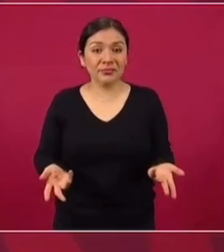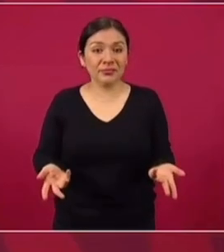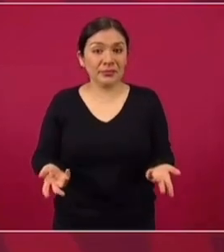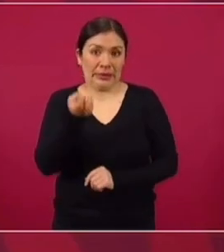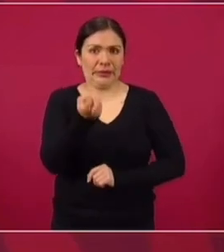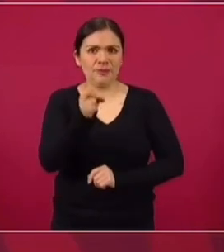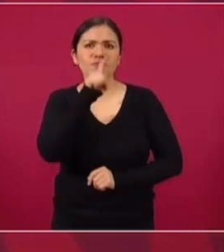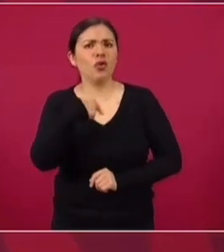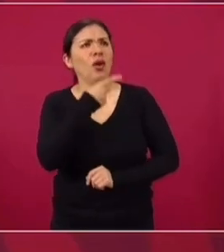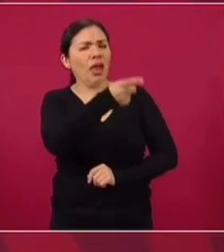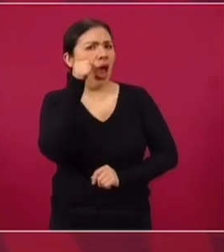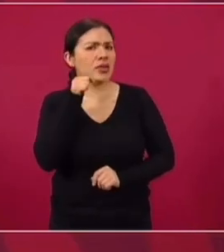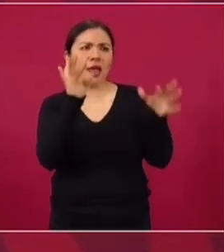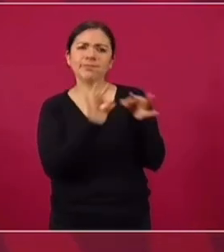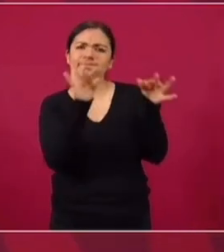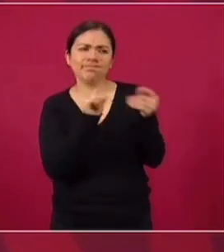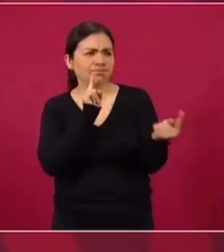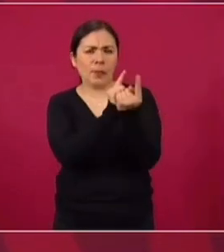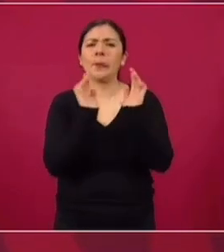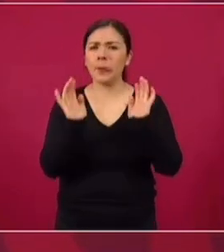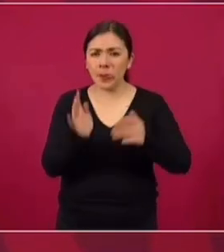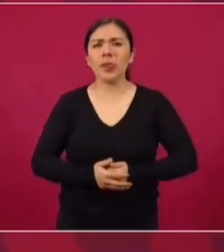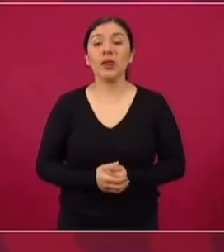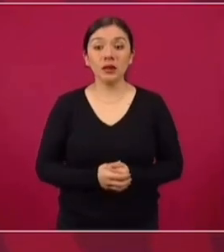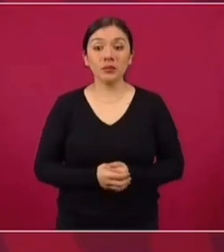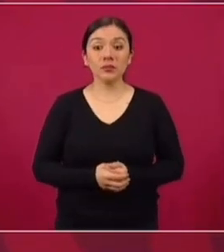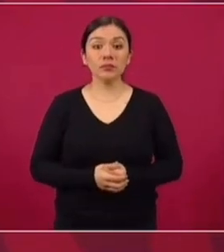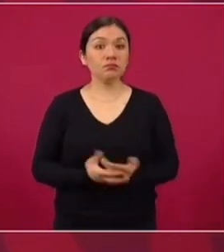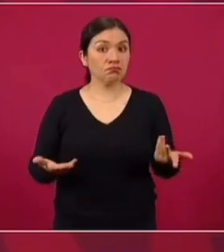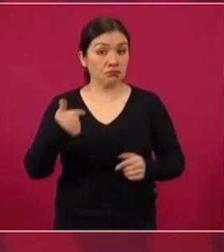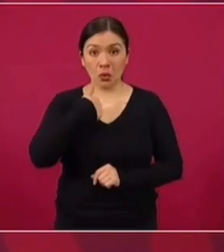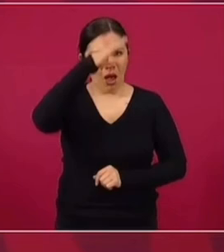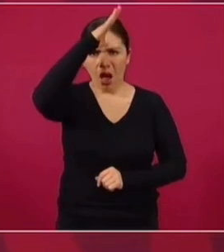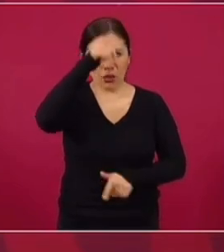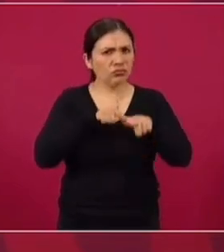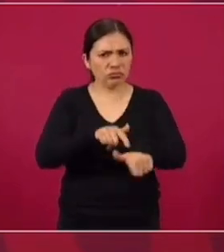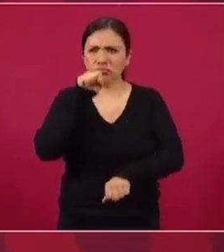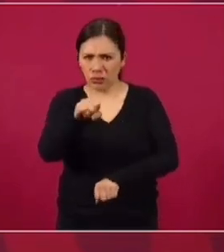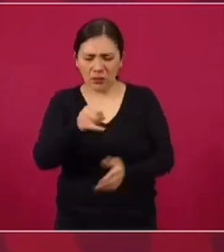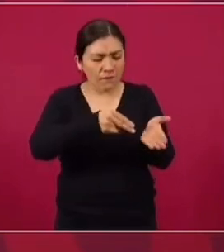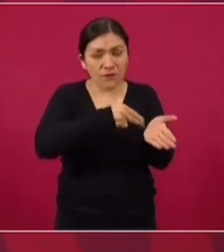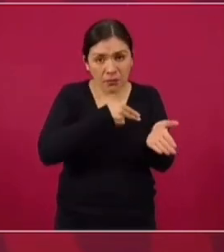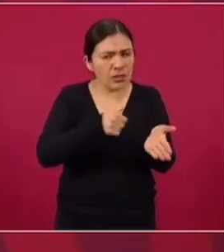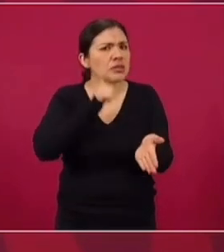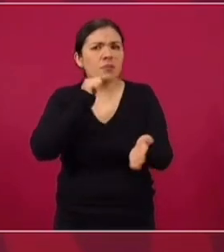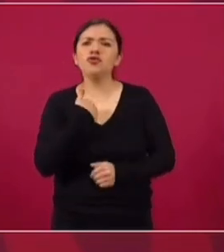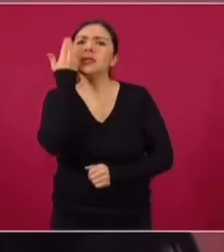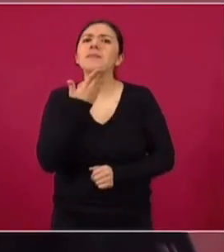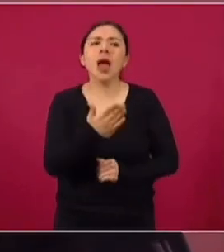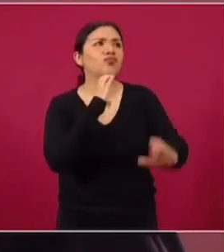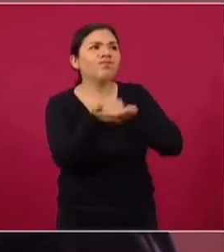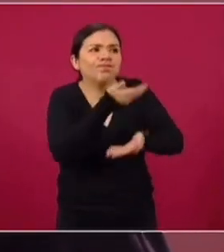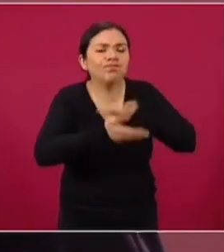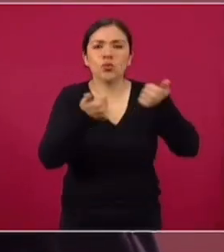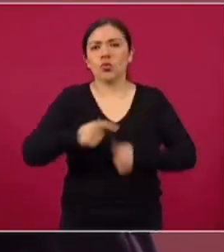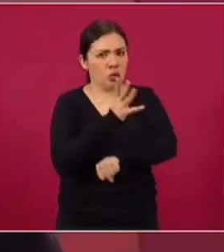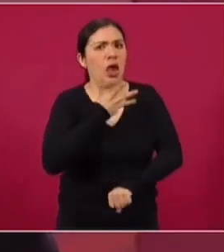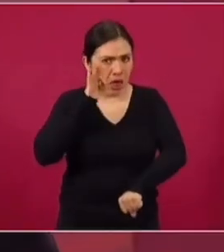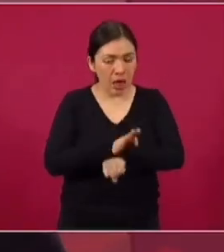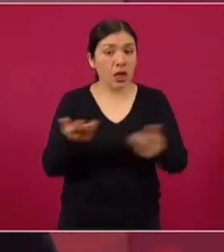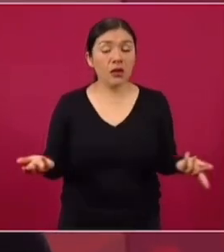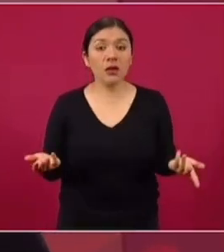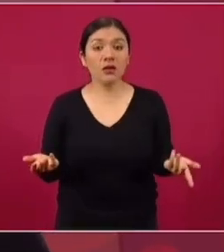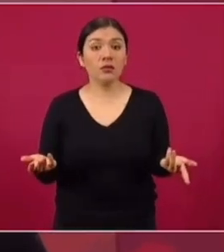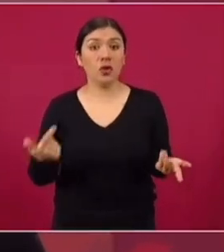Y eso fue lo que le dijimos al señor Ter. Nosotros vamos a cumplir y queremos tener siempre una buena relación con el gobierno de Estados Unidos.